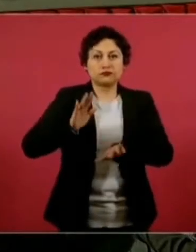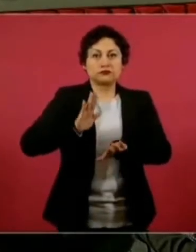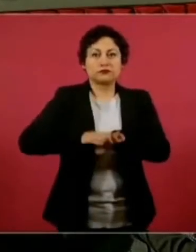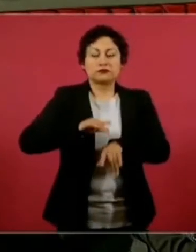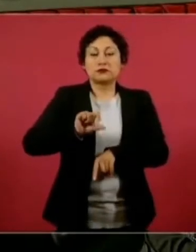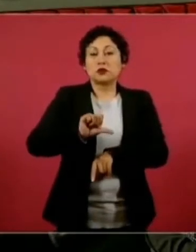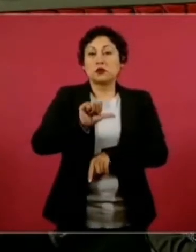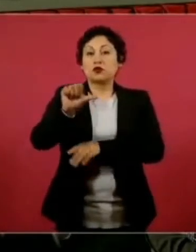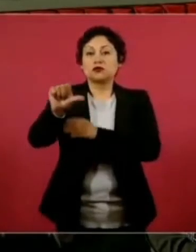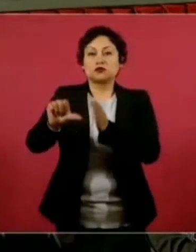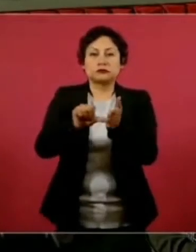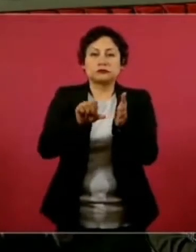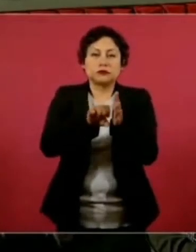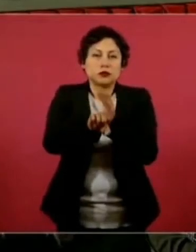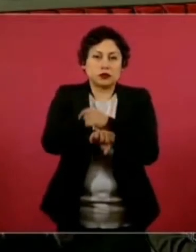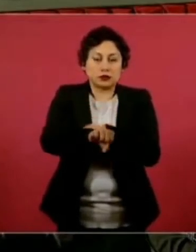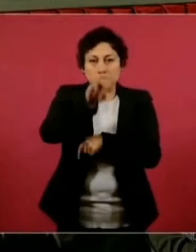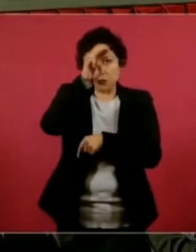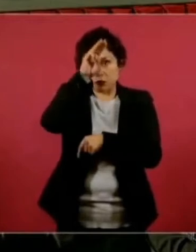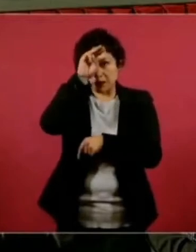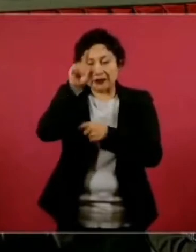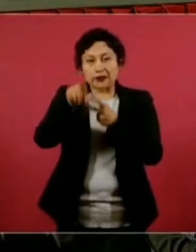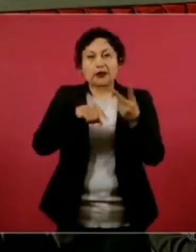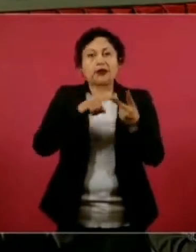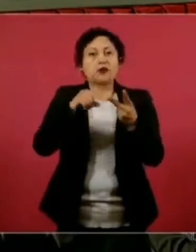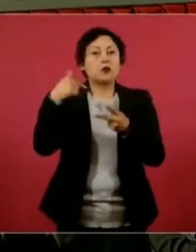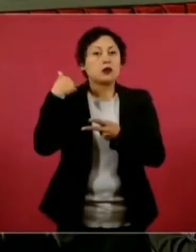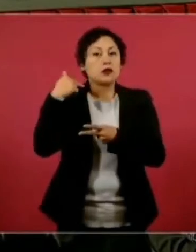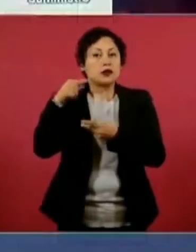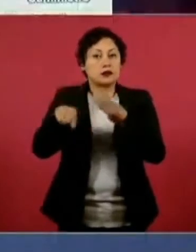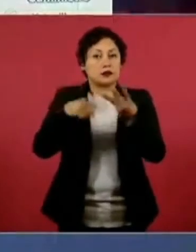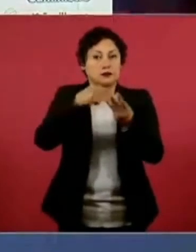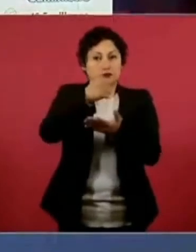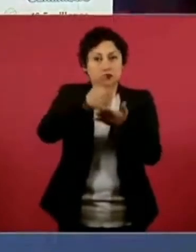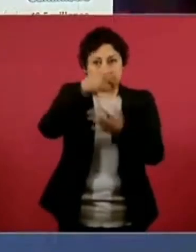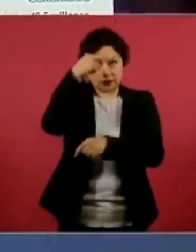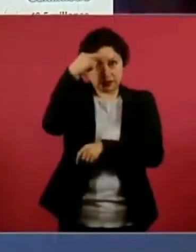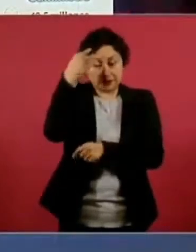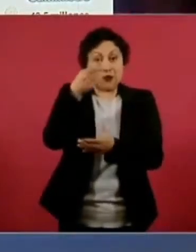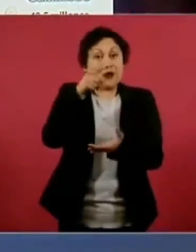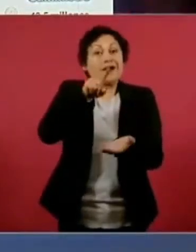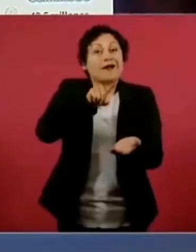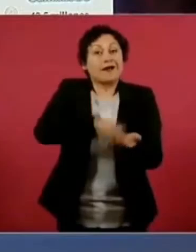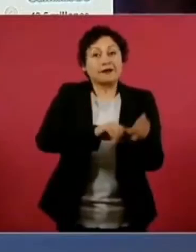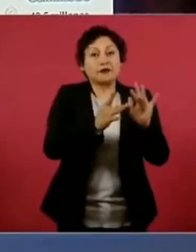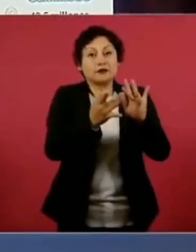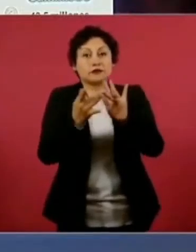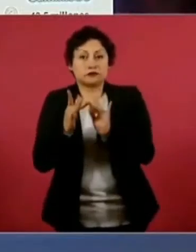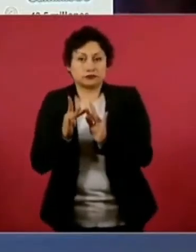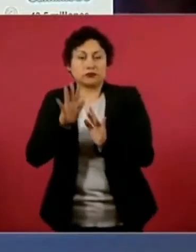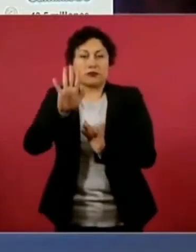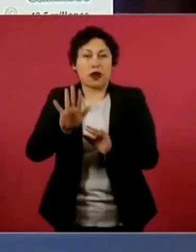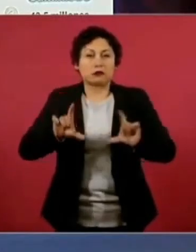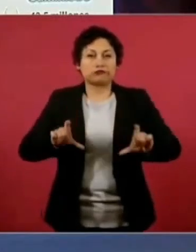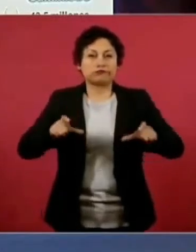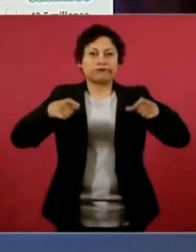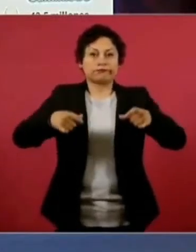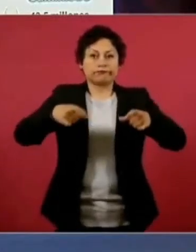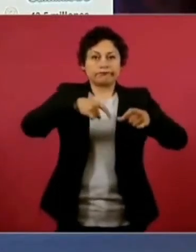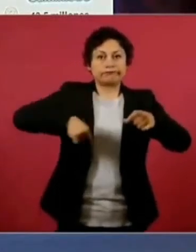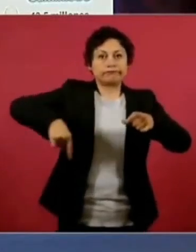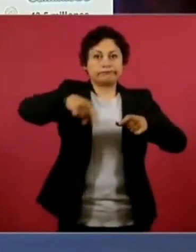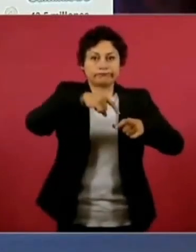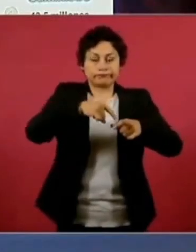destacar Monterrey, Guadalajara o la Ciudad de México, contamos con una especie de forma circular en el circuito. A esto